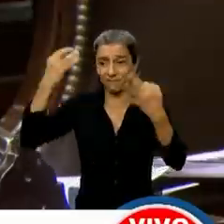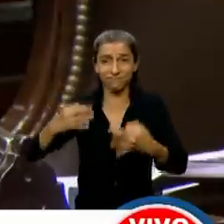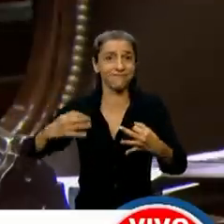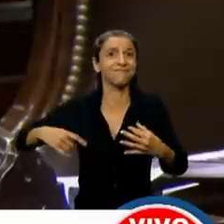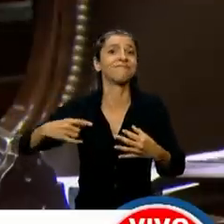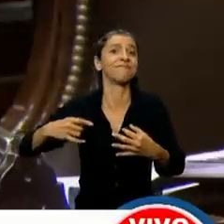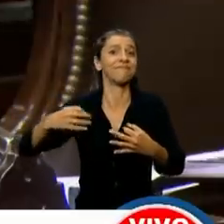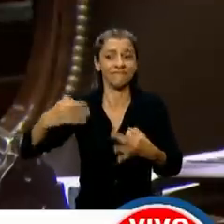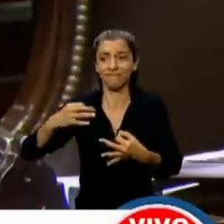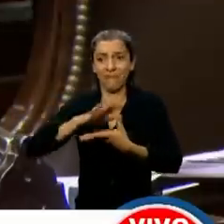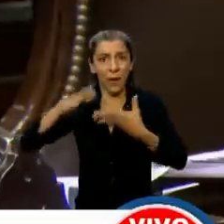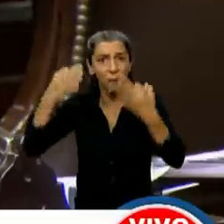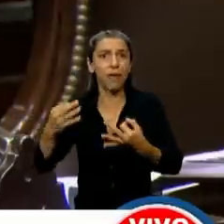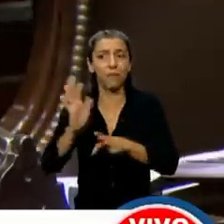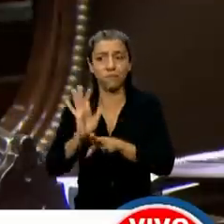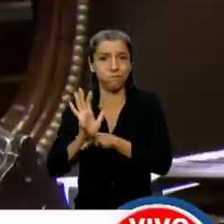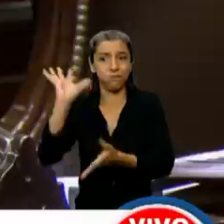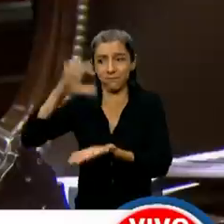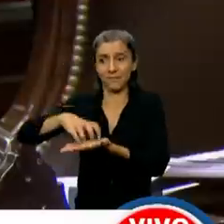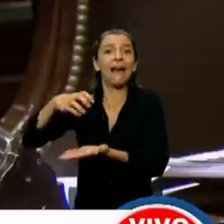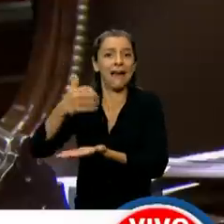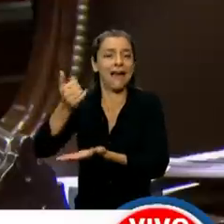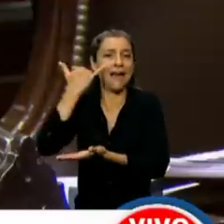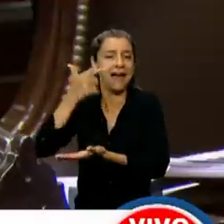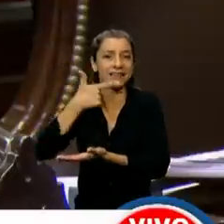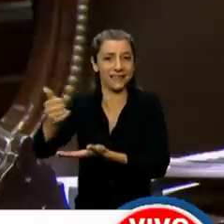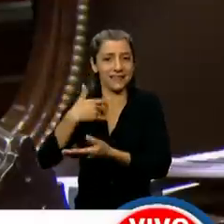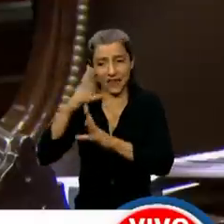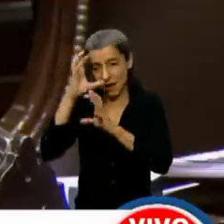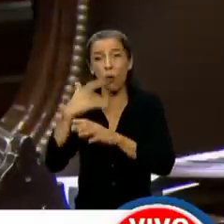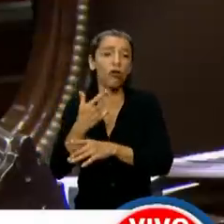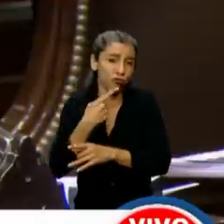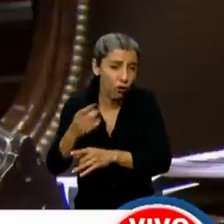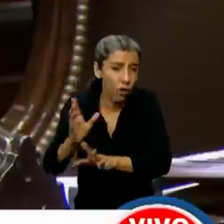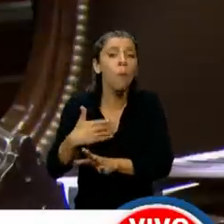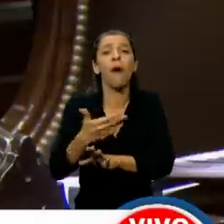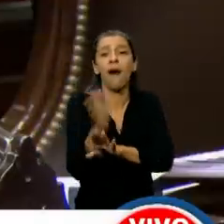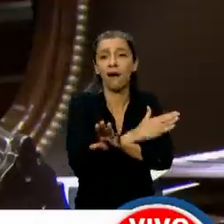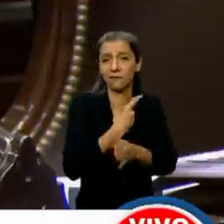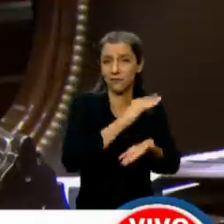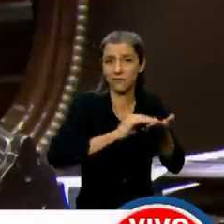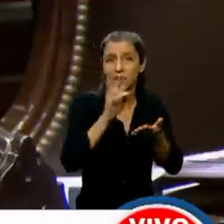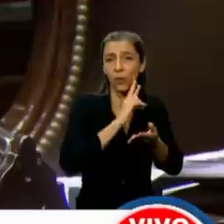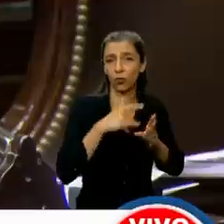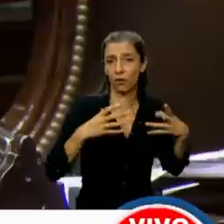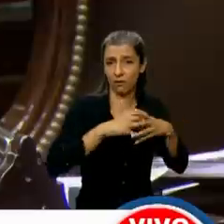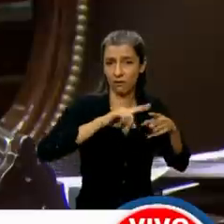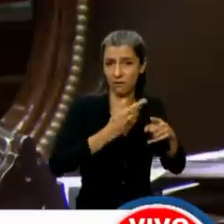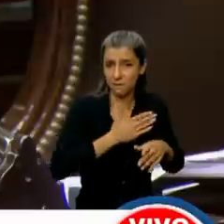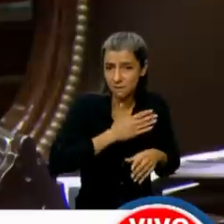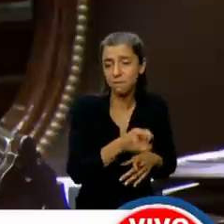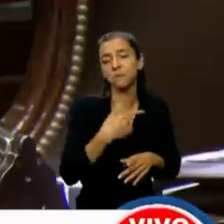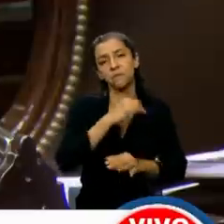y lo mencionó porque una una diputada hizo una acotación una diputada en mi bloque y pasó desapercibido